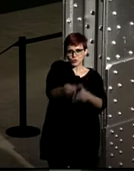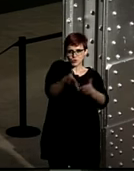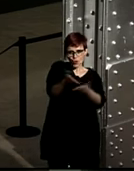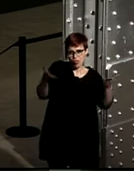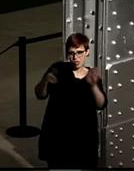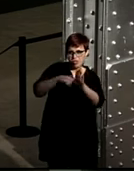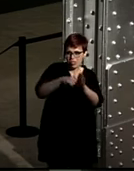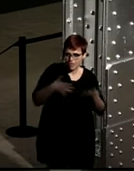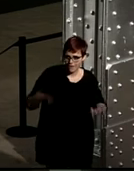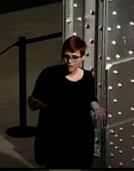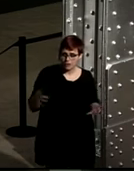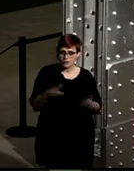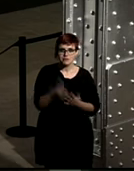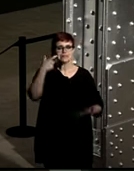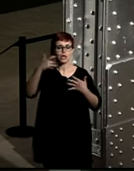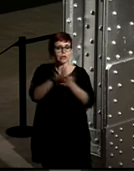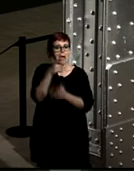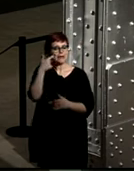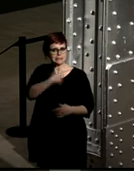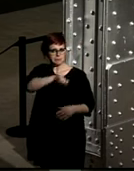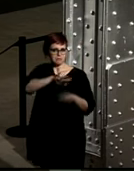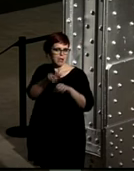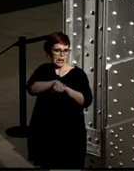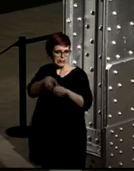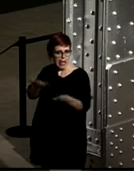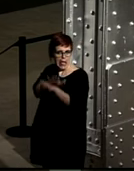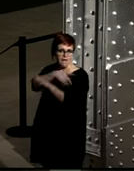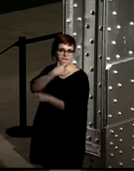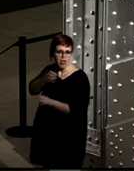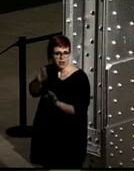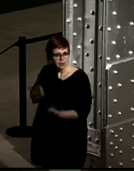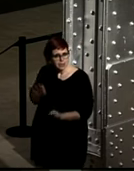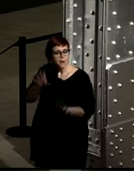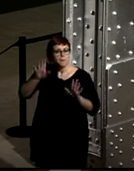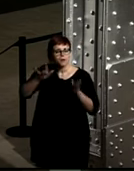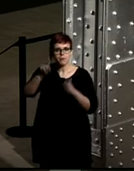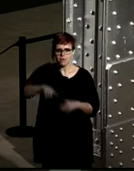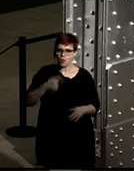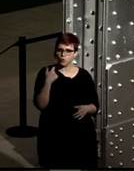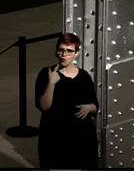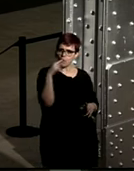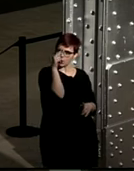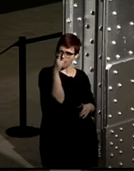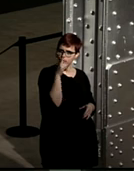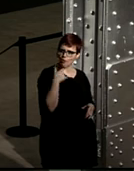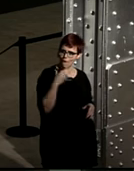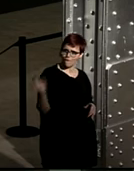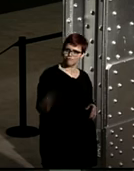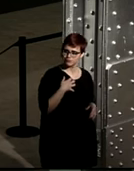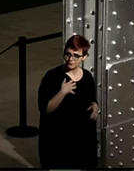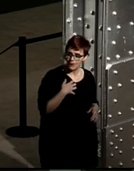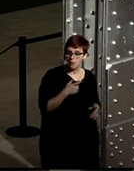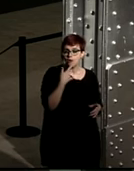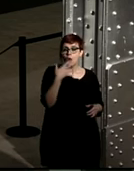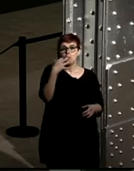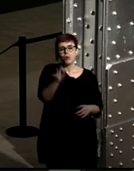es así? Se nota que los españoles no sabemos reír, pero también se nota que estamos muy preocupados, incluso bastante cabreados. Bueno, ¿no? También puede haber cine social